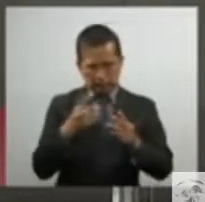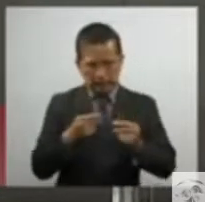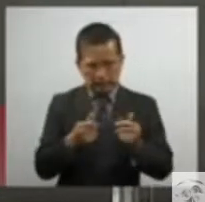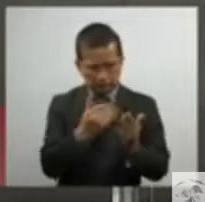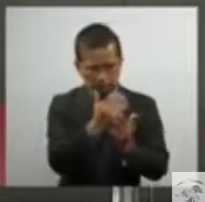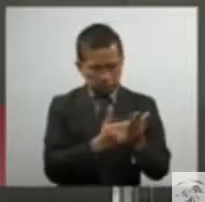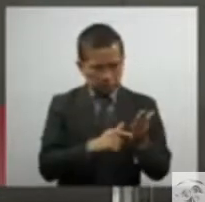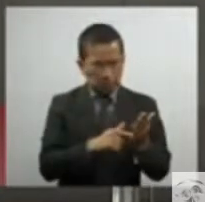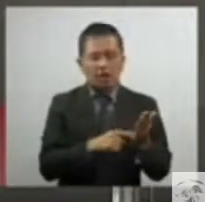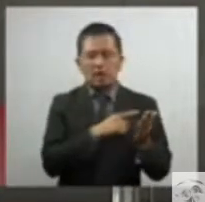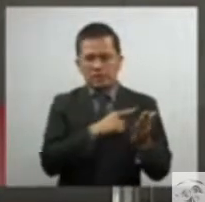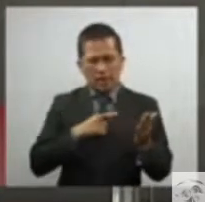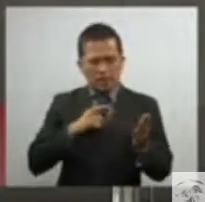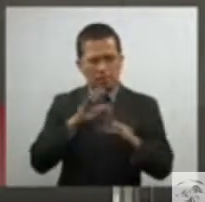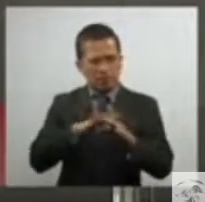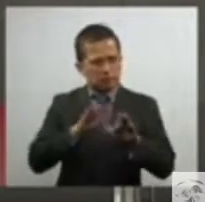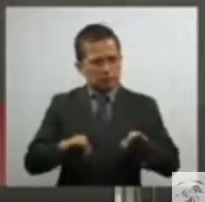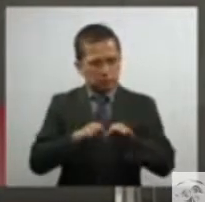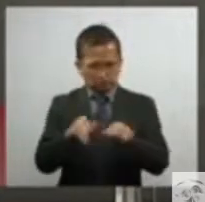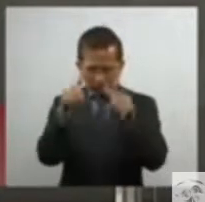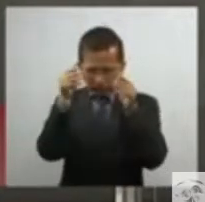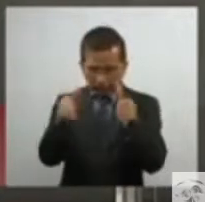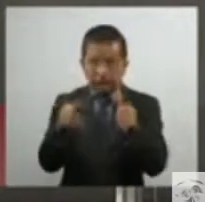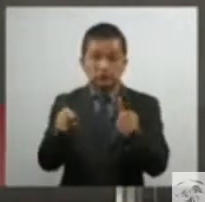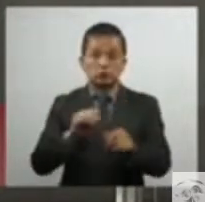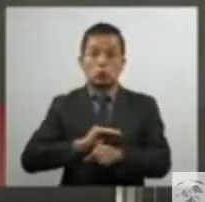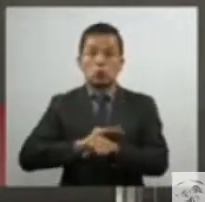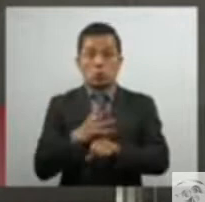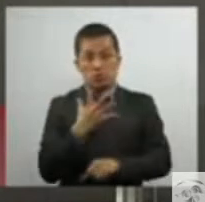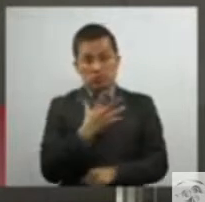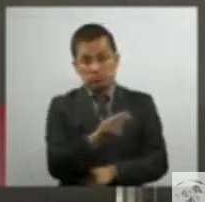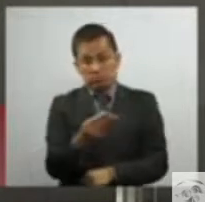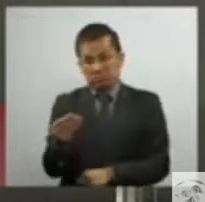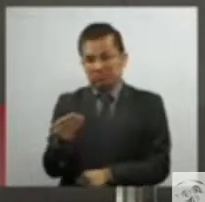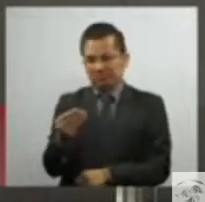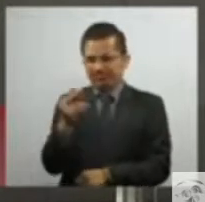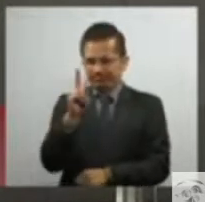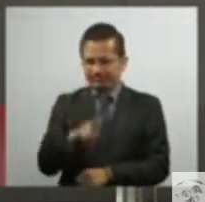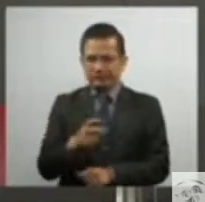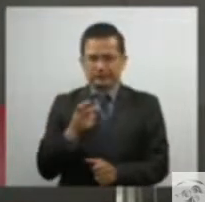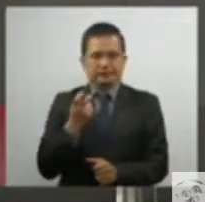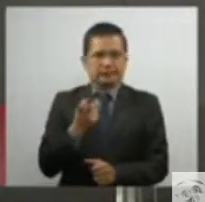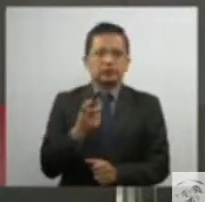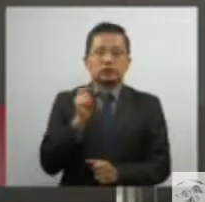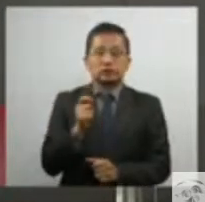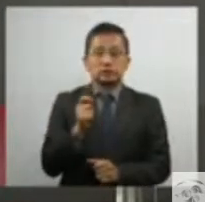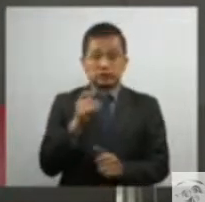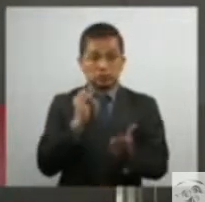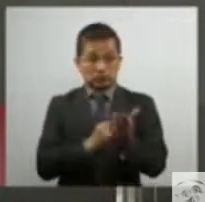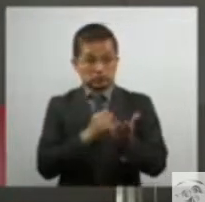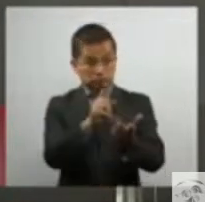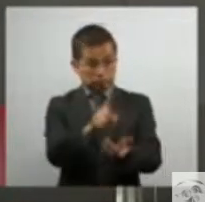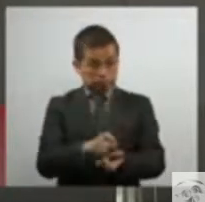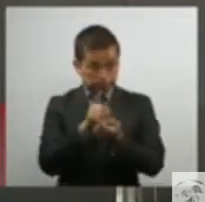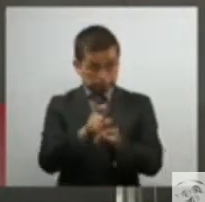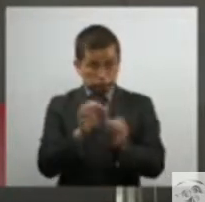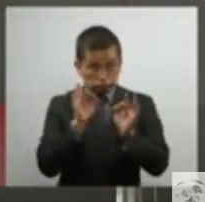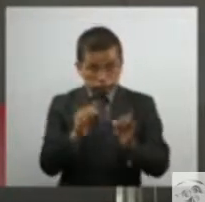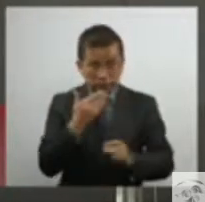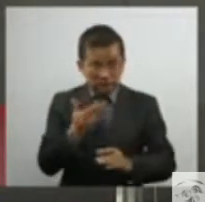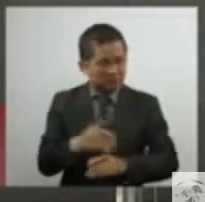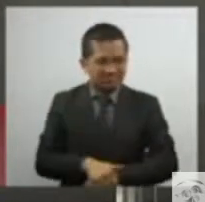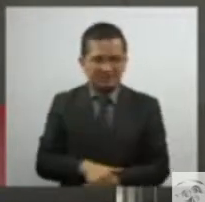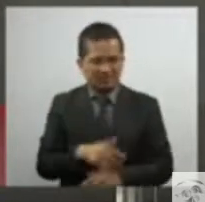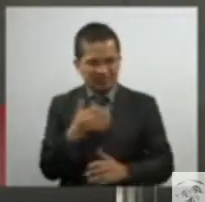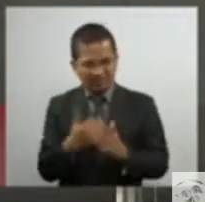pandemia, integrado con recursos insuficientes por la baja recaudación fiscal, agudizada por la crisis económica en la